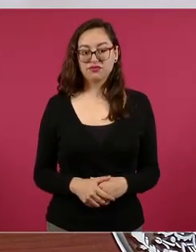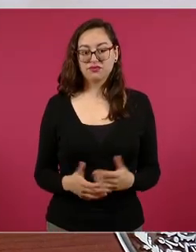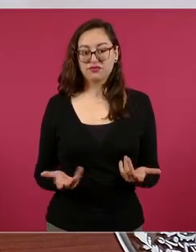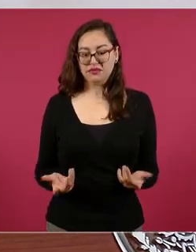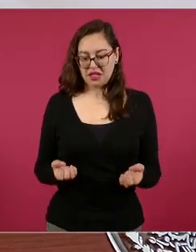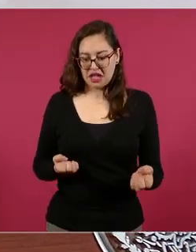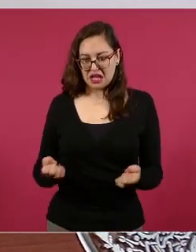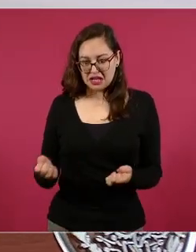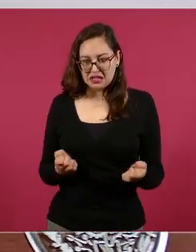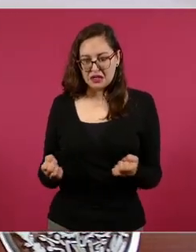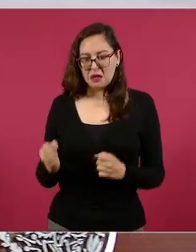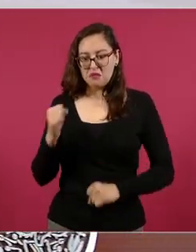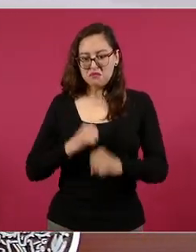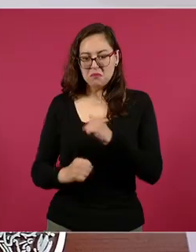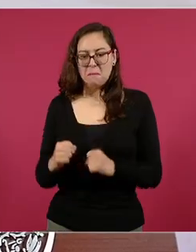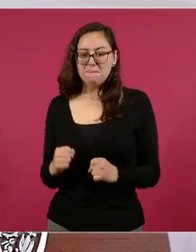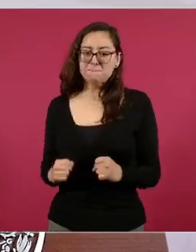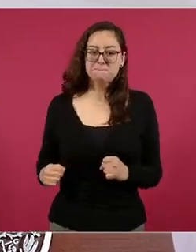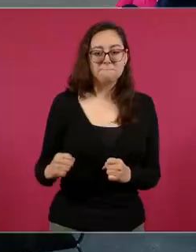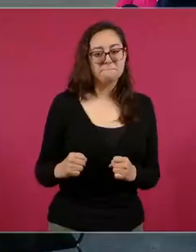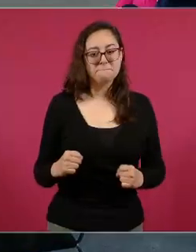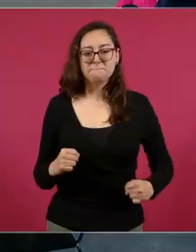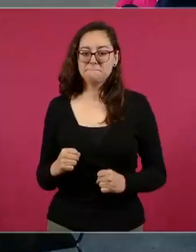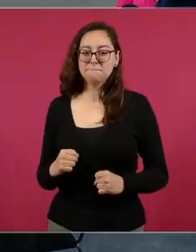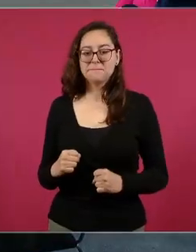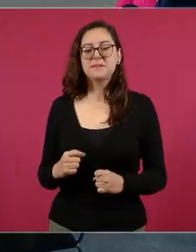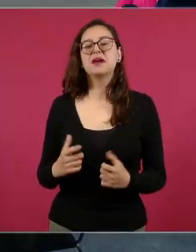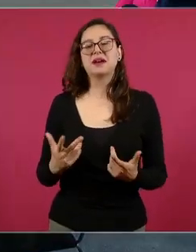suelta uno ahí, pegándole al costal.